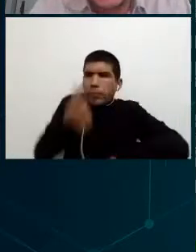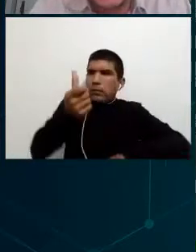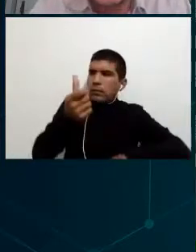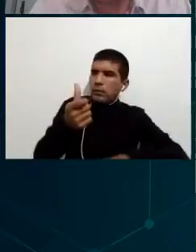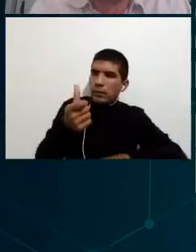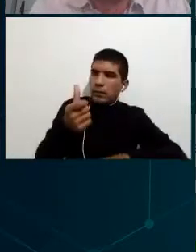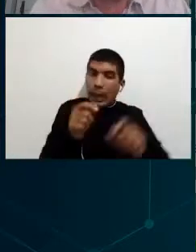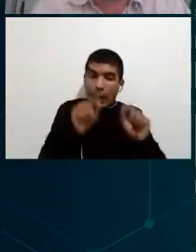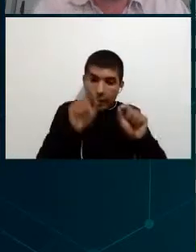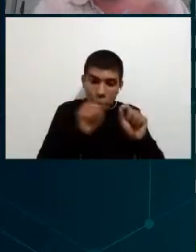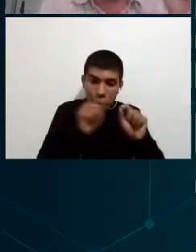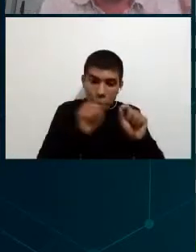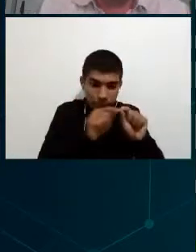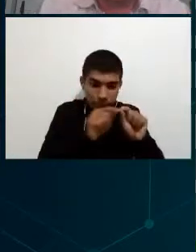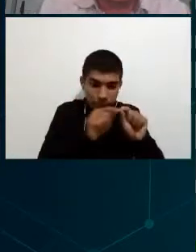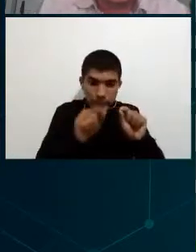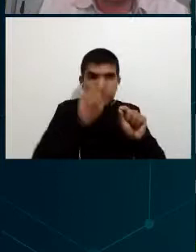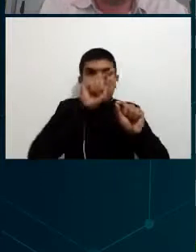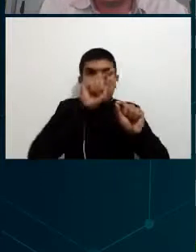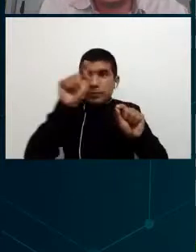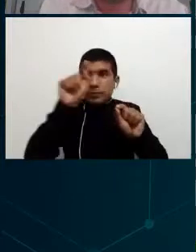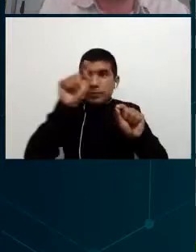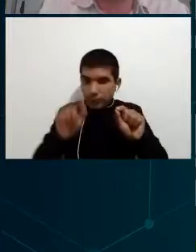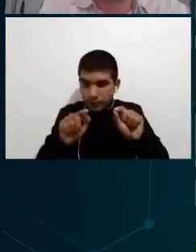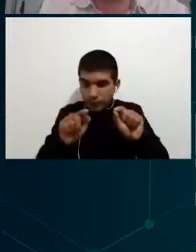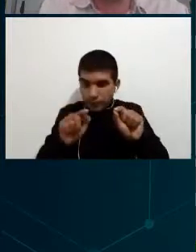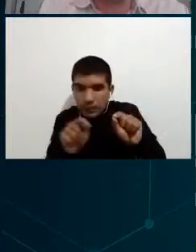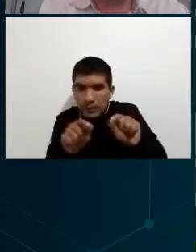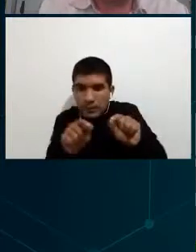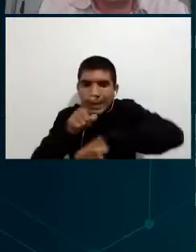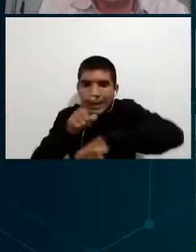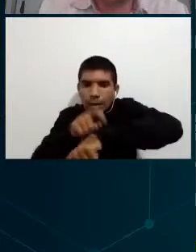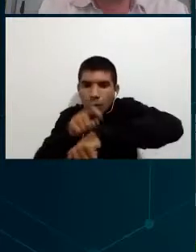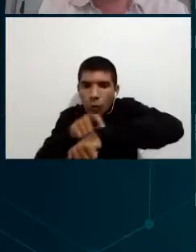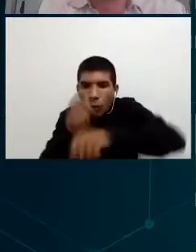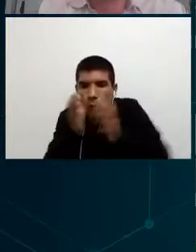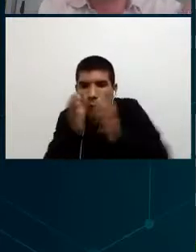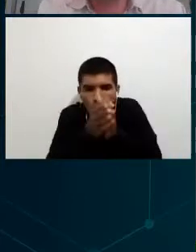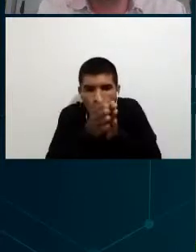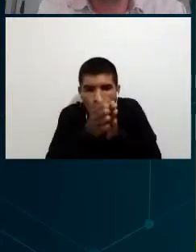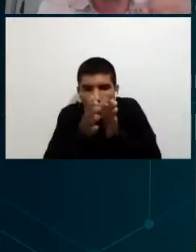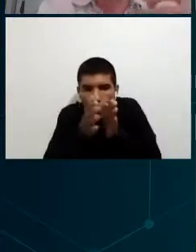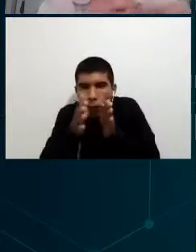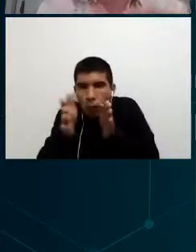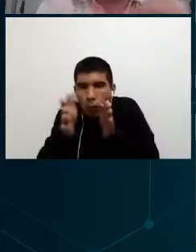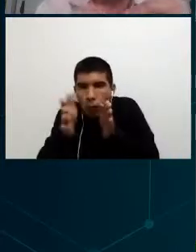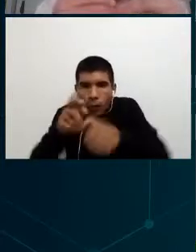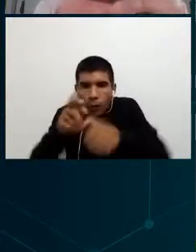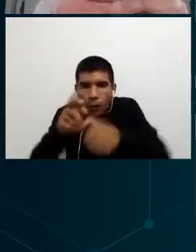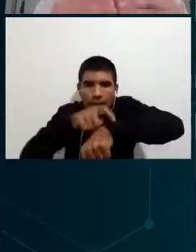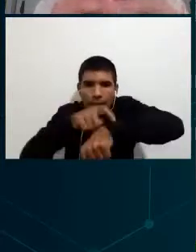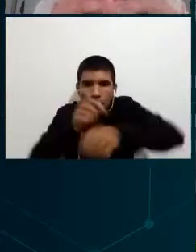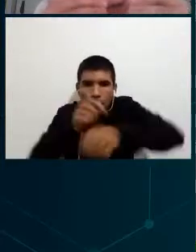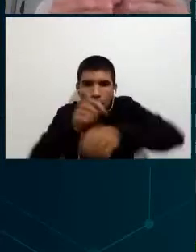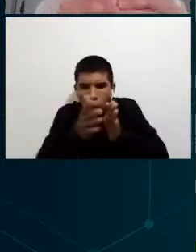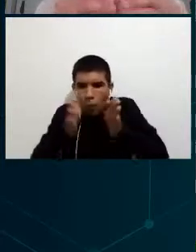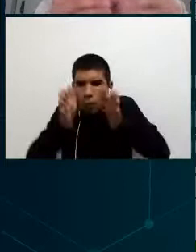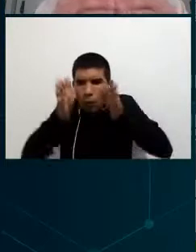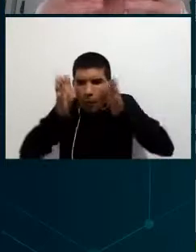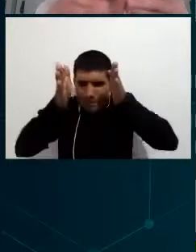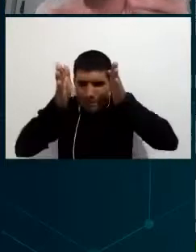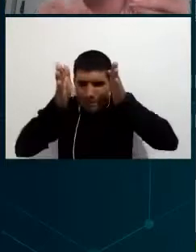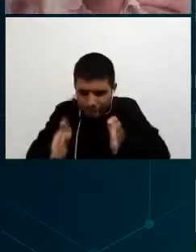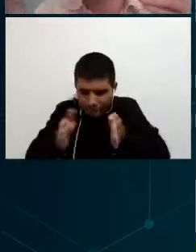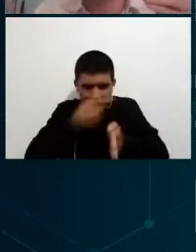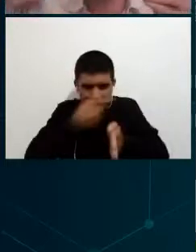ruta larga. Entonces, queríamos mirar ese bit que enviamos de un extremo A a un extremo B, el tiempo que se